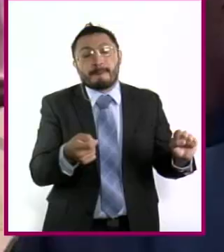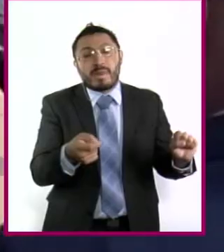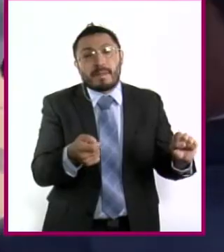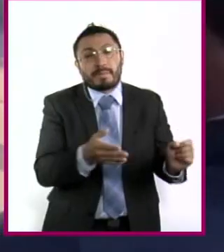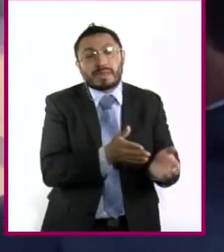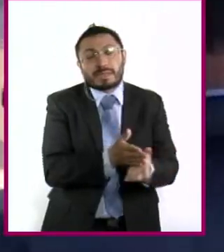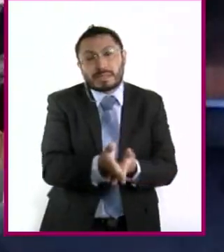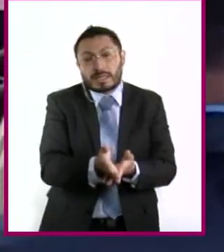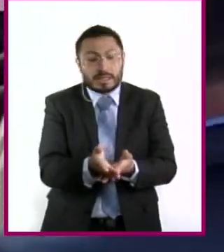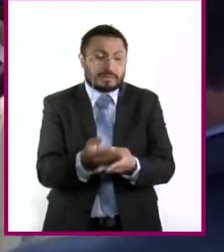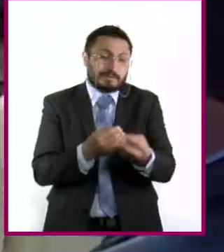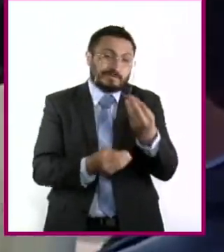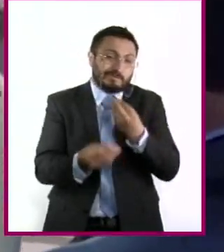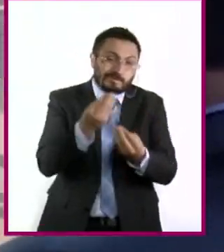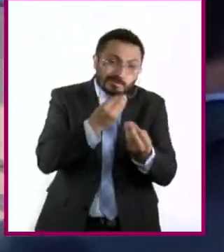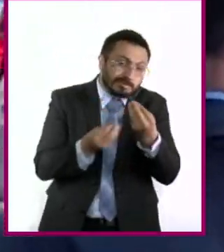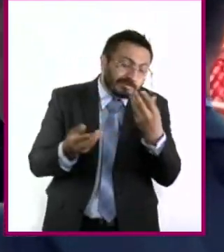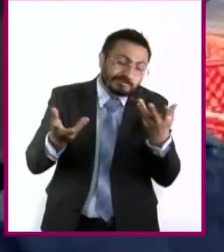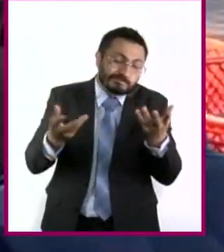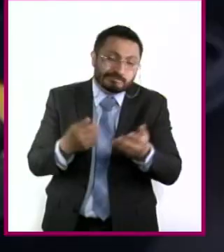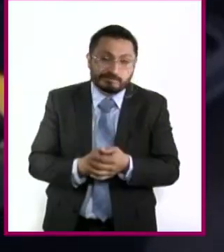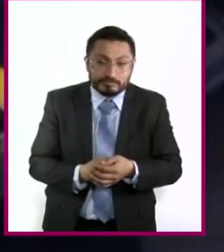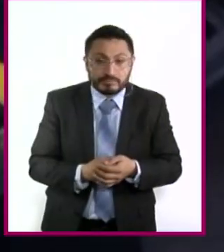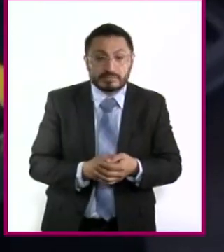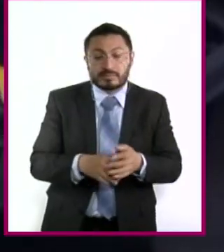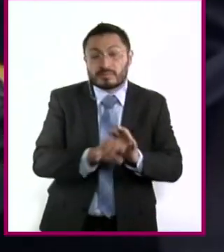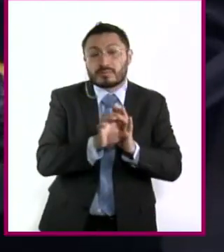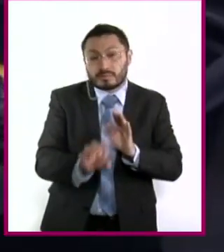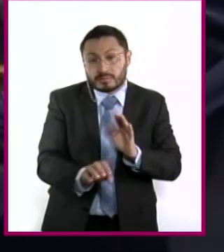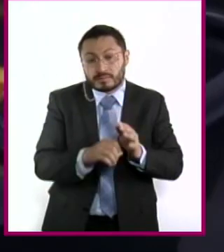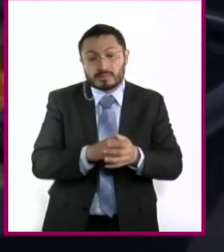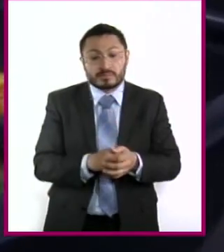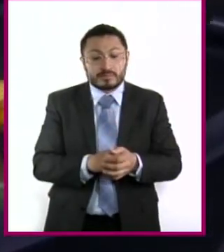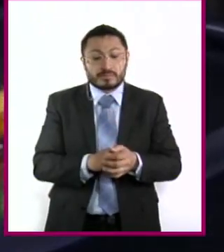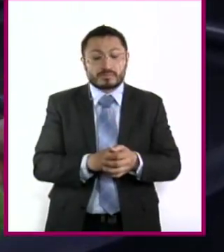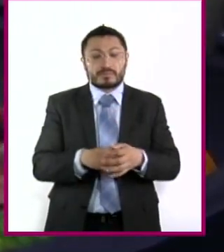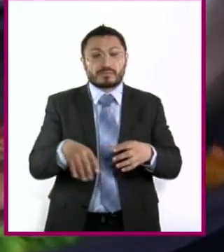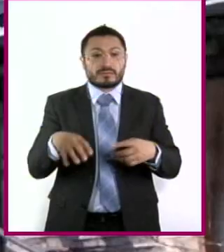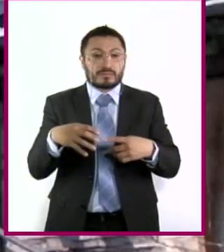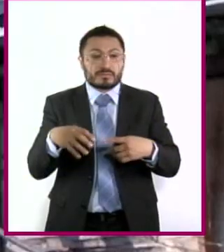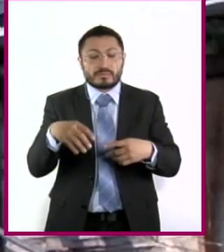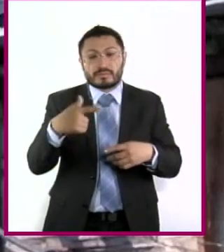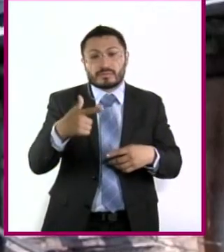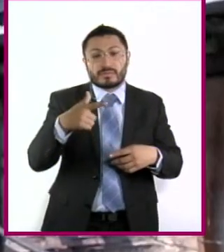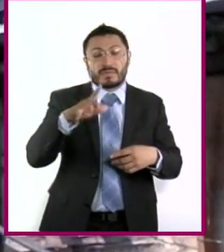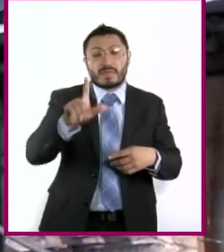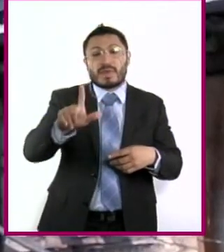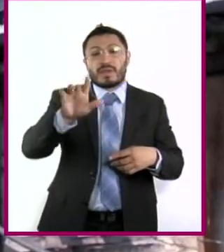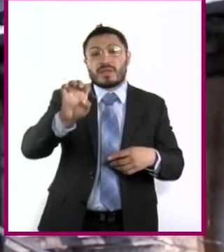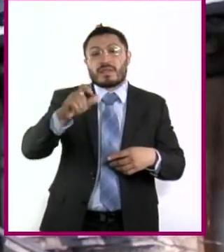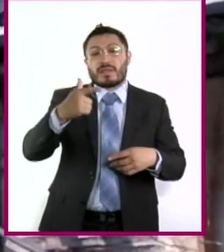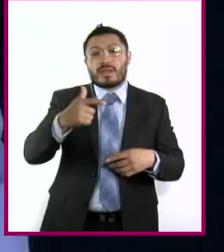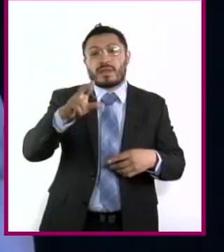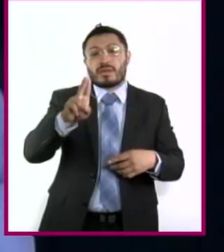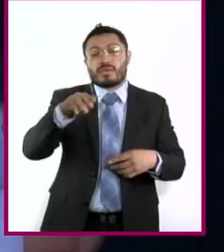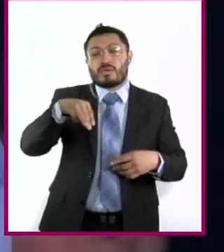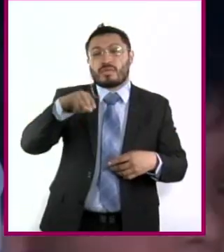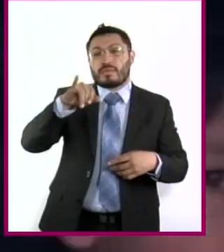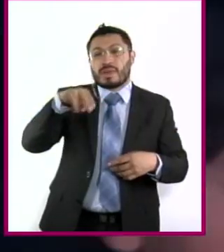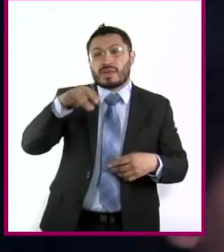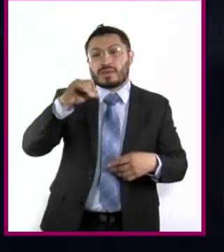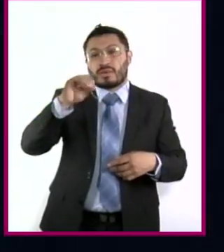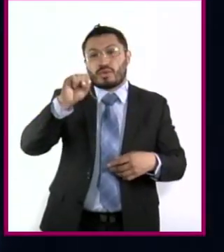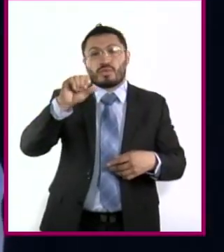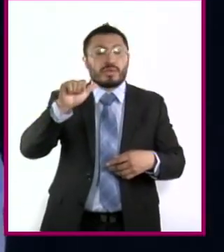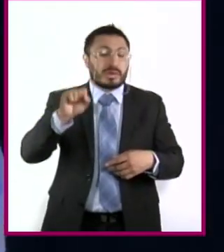a algunos bienes alimentarios básicos como granos básicos, leguminosas, todo lo que consumimos en el día a